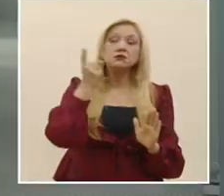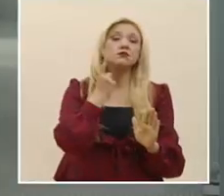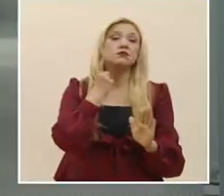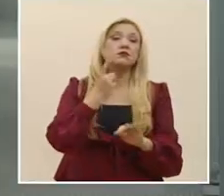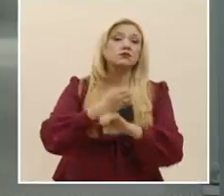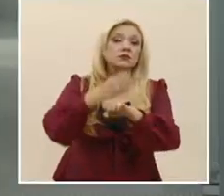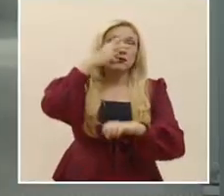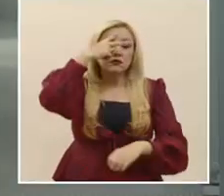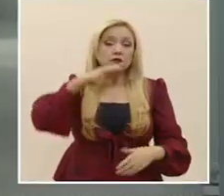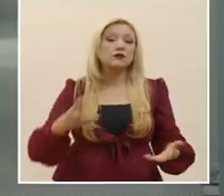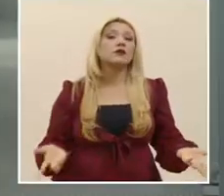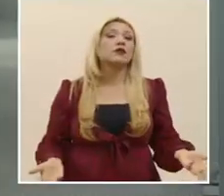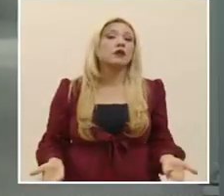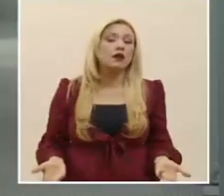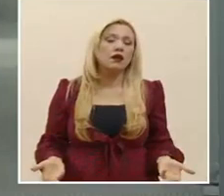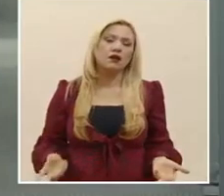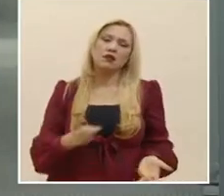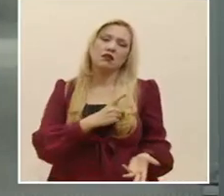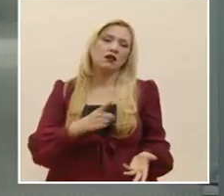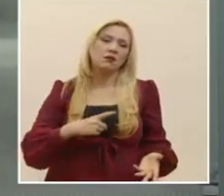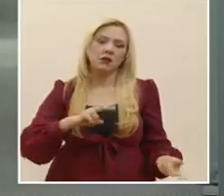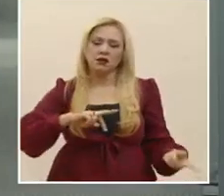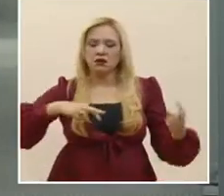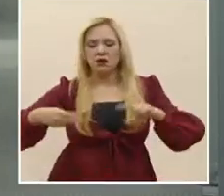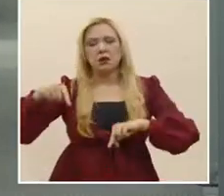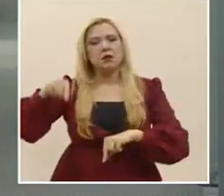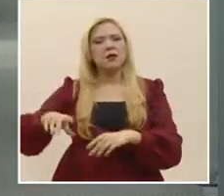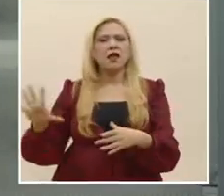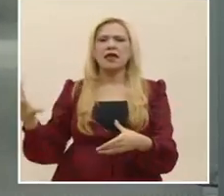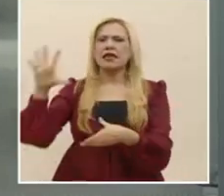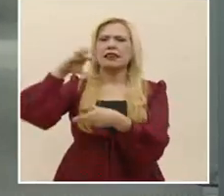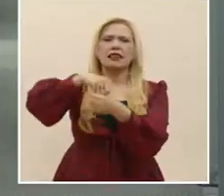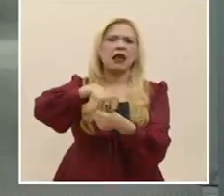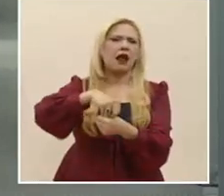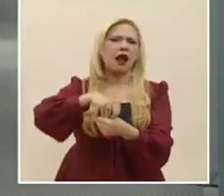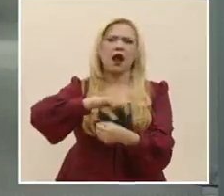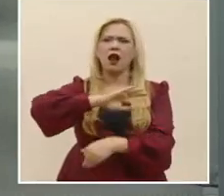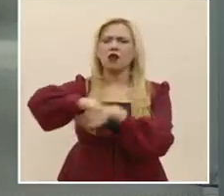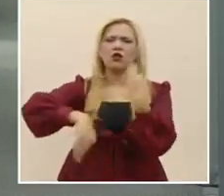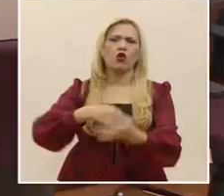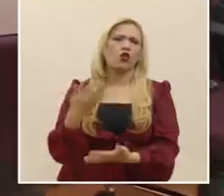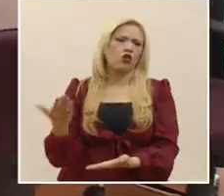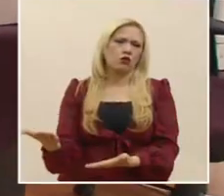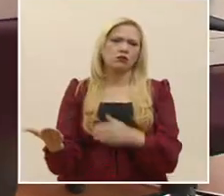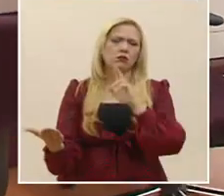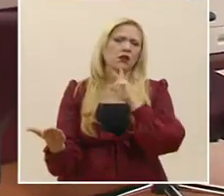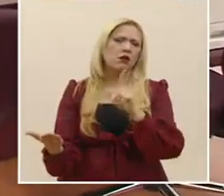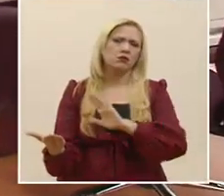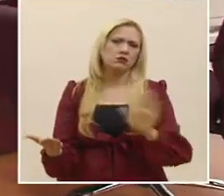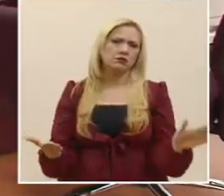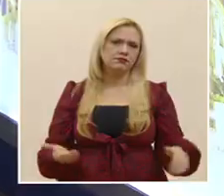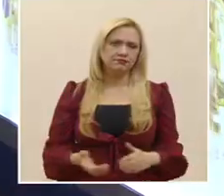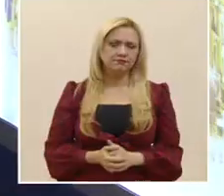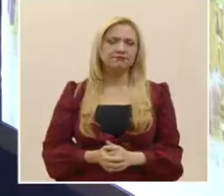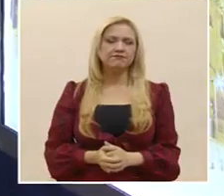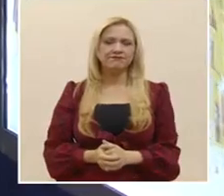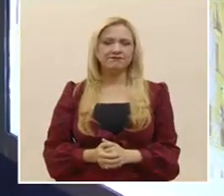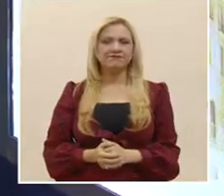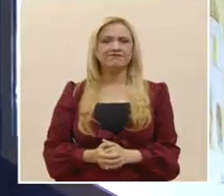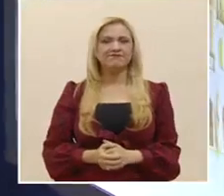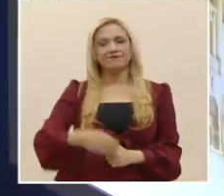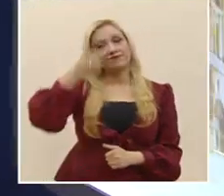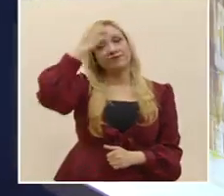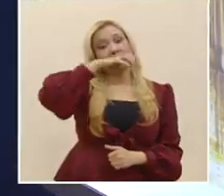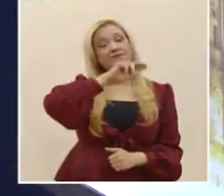mexiquense se debe tomar en cuenta la doctrina de la Corte en materia de reparación integral.